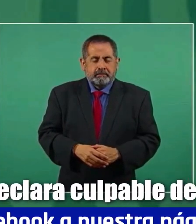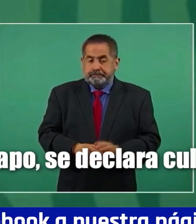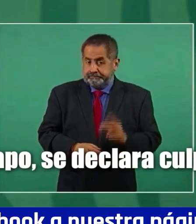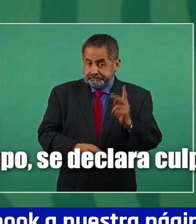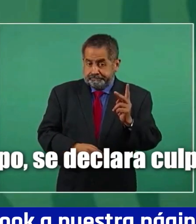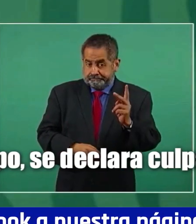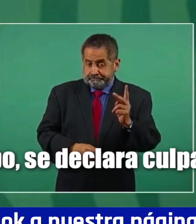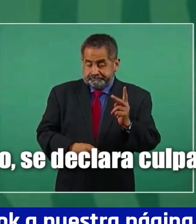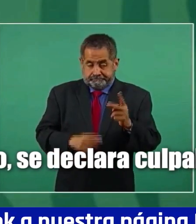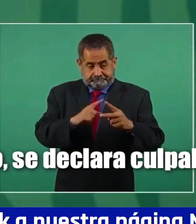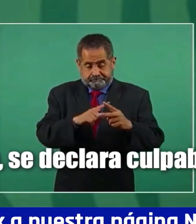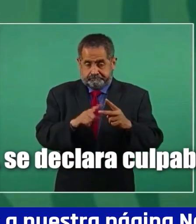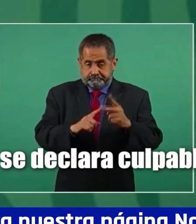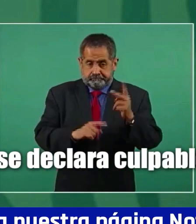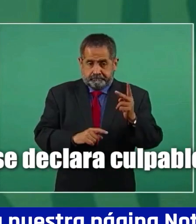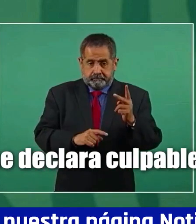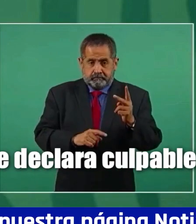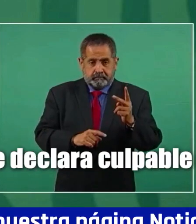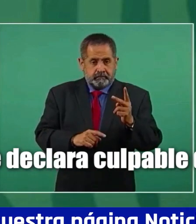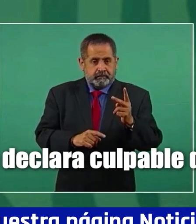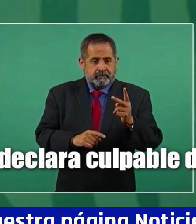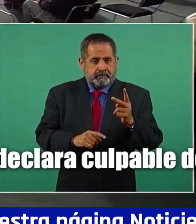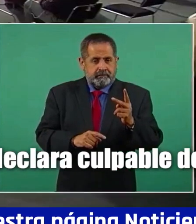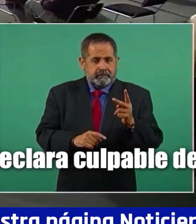2, eso fue